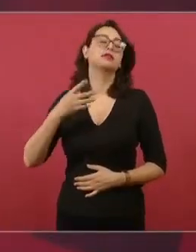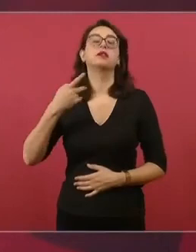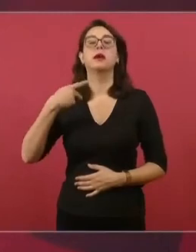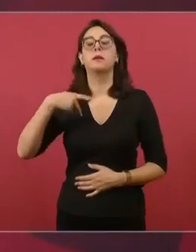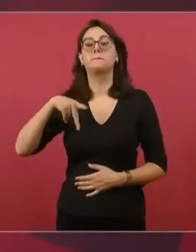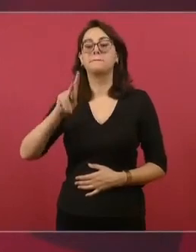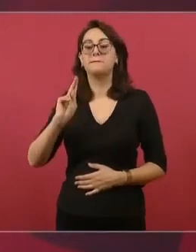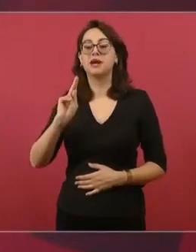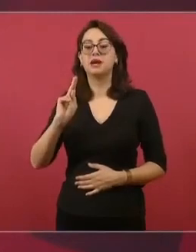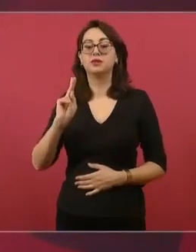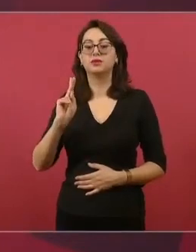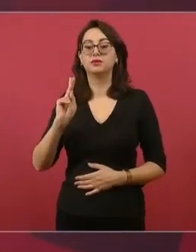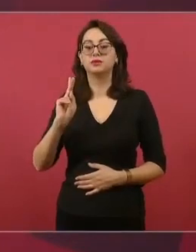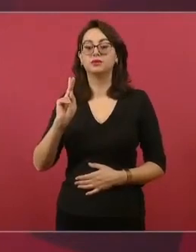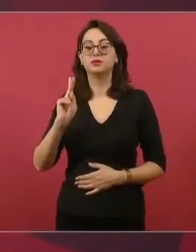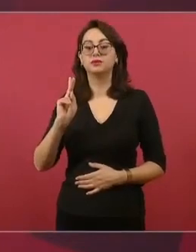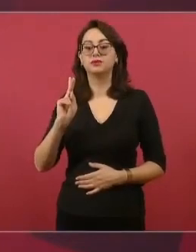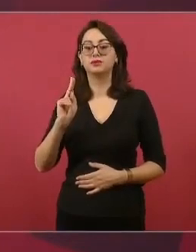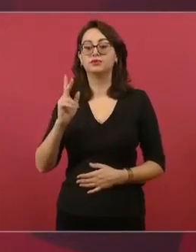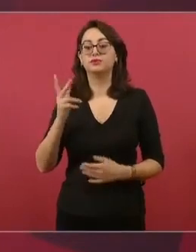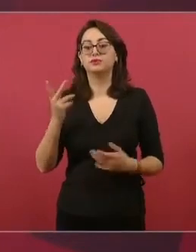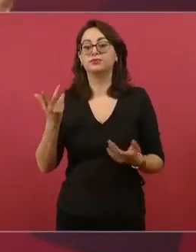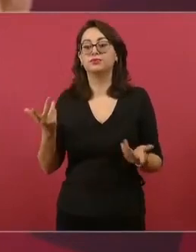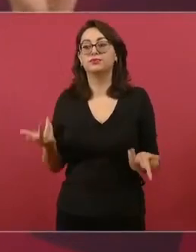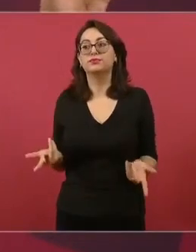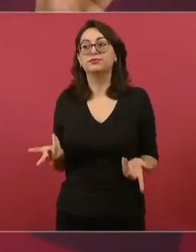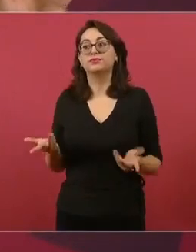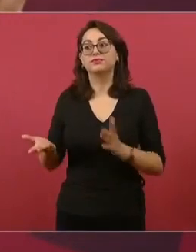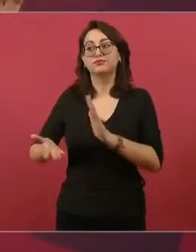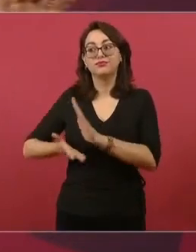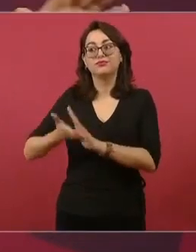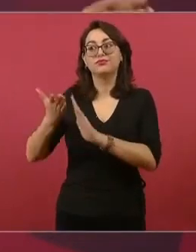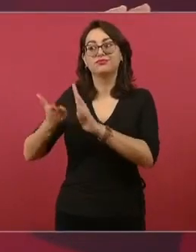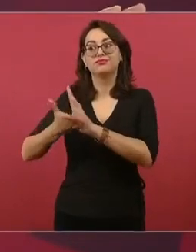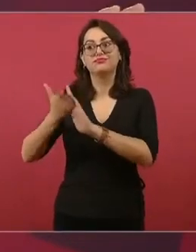ayuda que no llueva, todo tiene sus